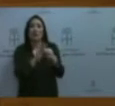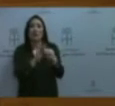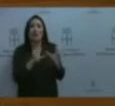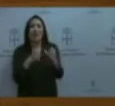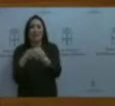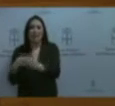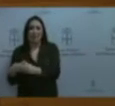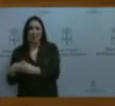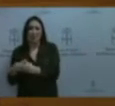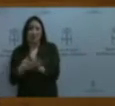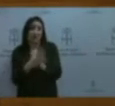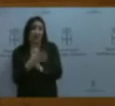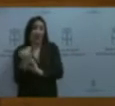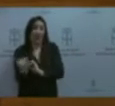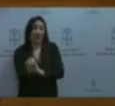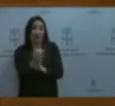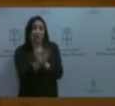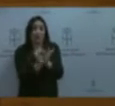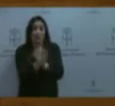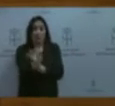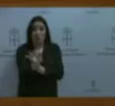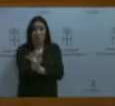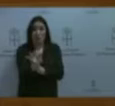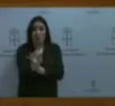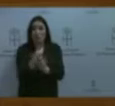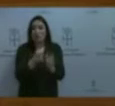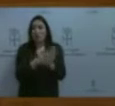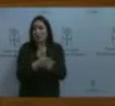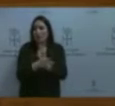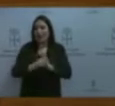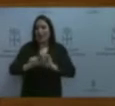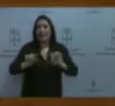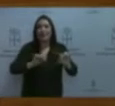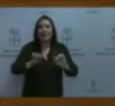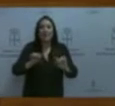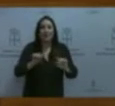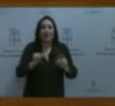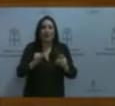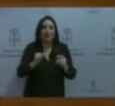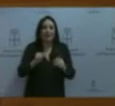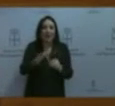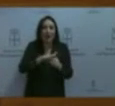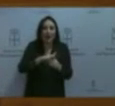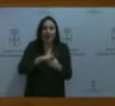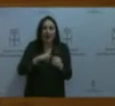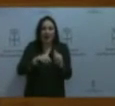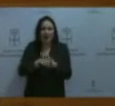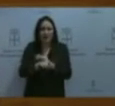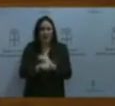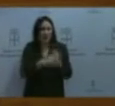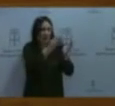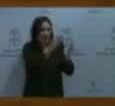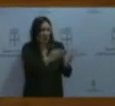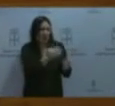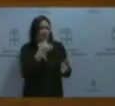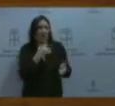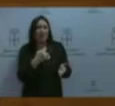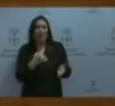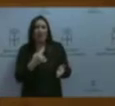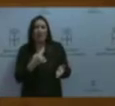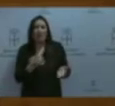hablando de los jefes de servicio, estamos hablando de los directores de las áreas de gestión, y usted me sale con un caso